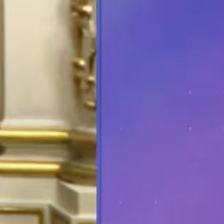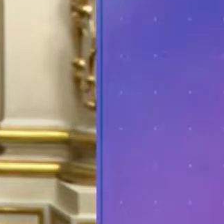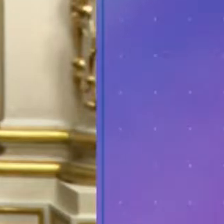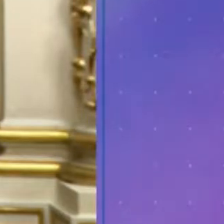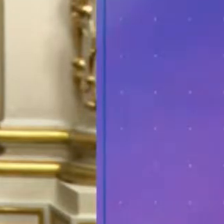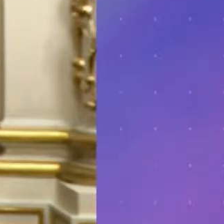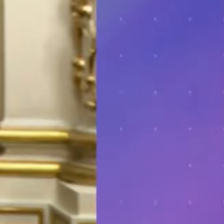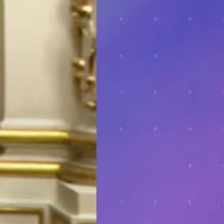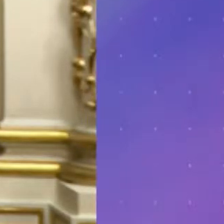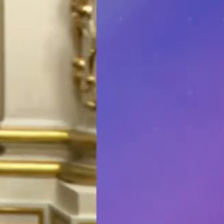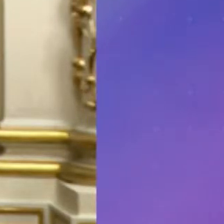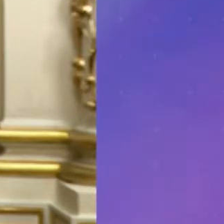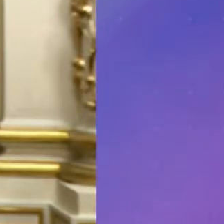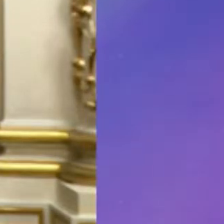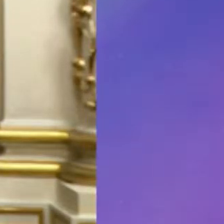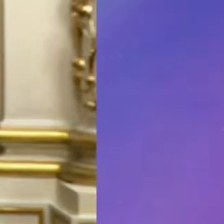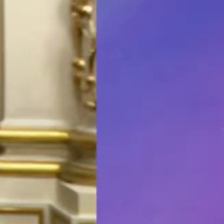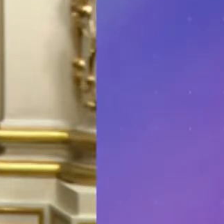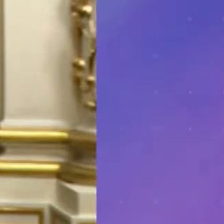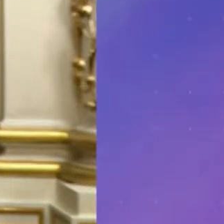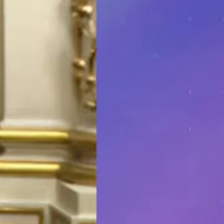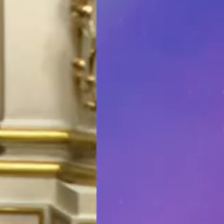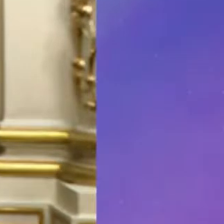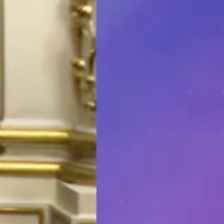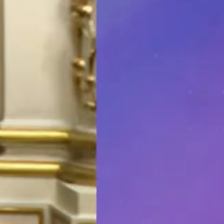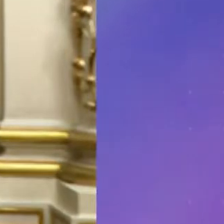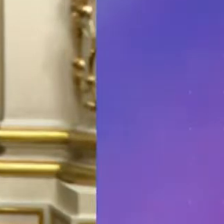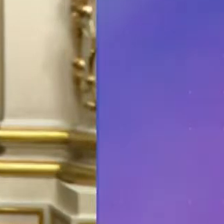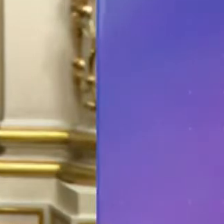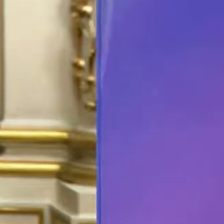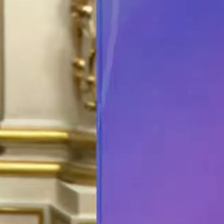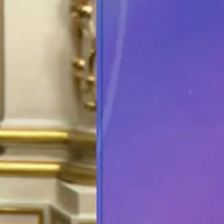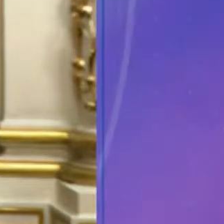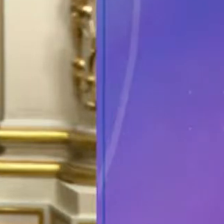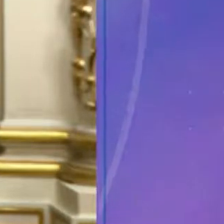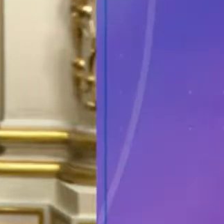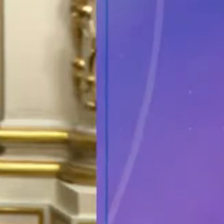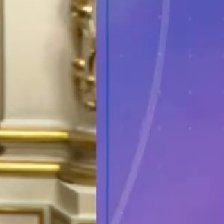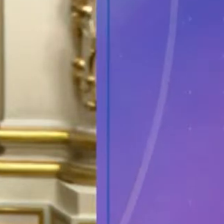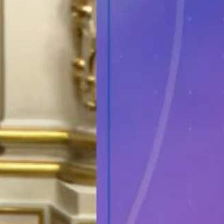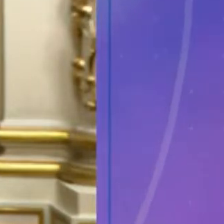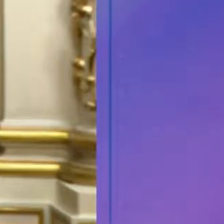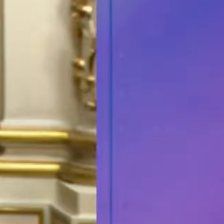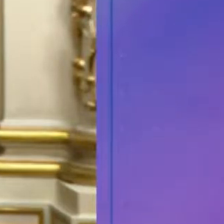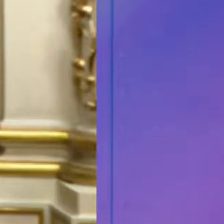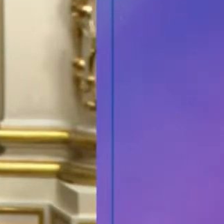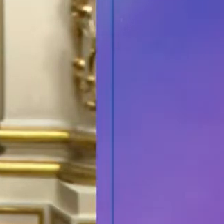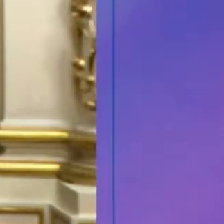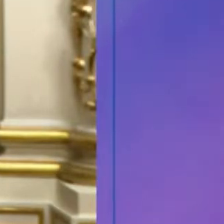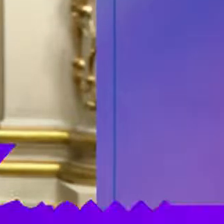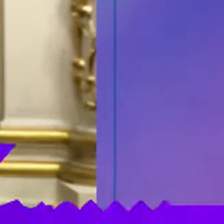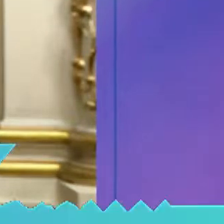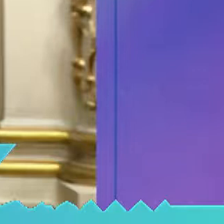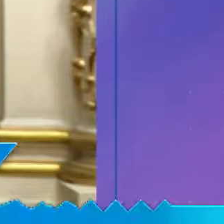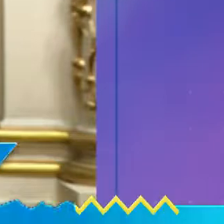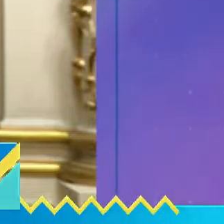que para empezar a construir el país que queremos y para hacer todas esas cosas y más tenemos que equilibrar nuestras cuentas. Aún